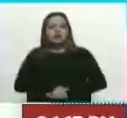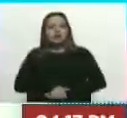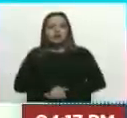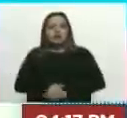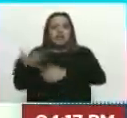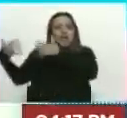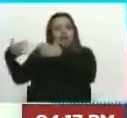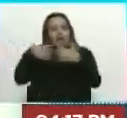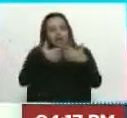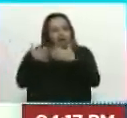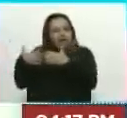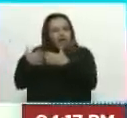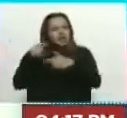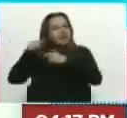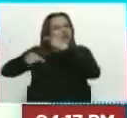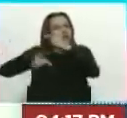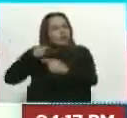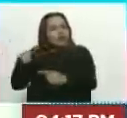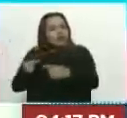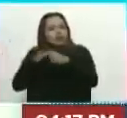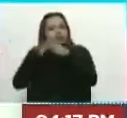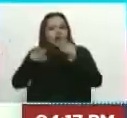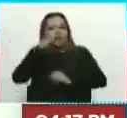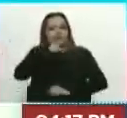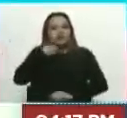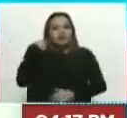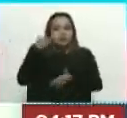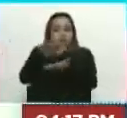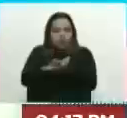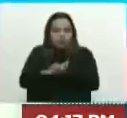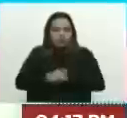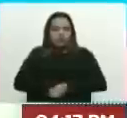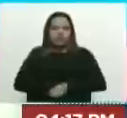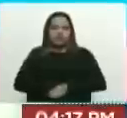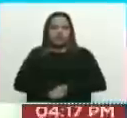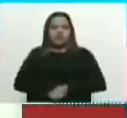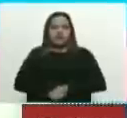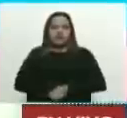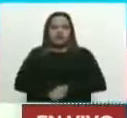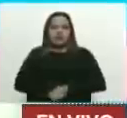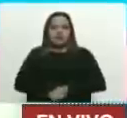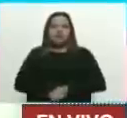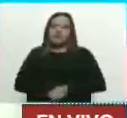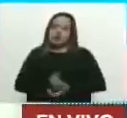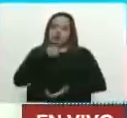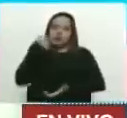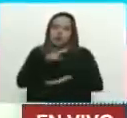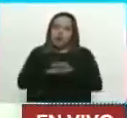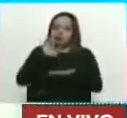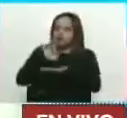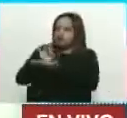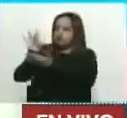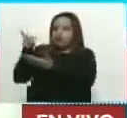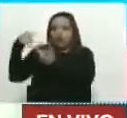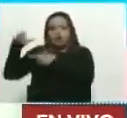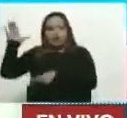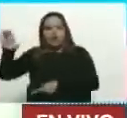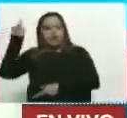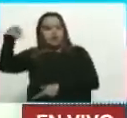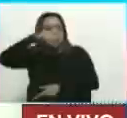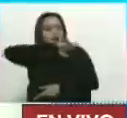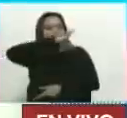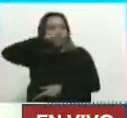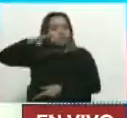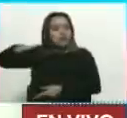guerra y después toda la gente que murió, tanto en el exilio como en las montañas, y también, como